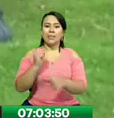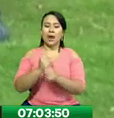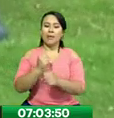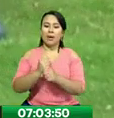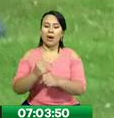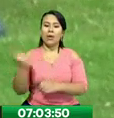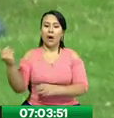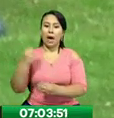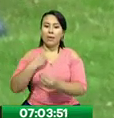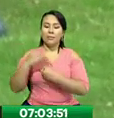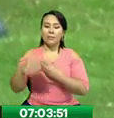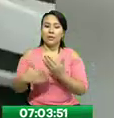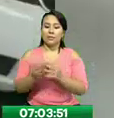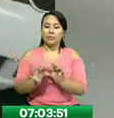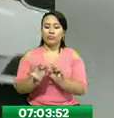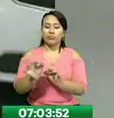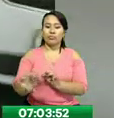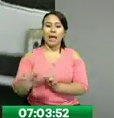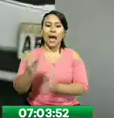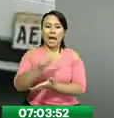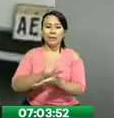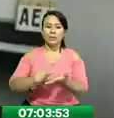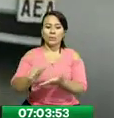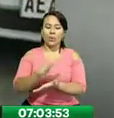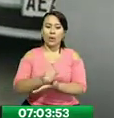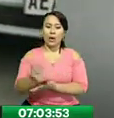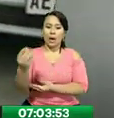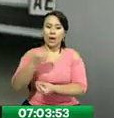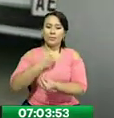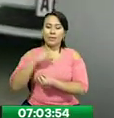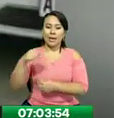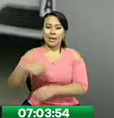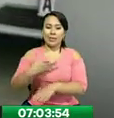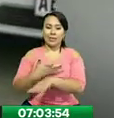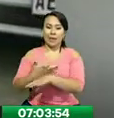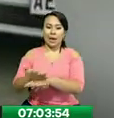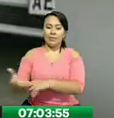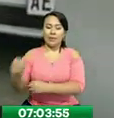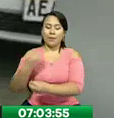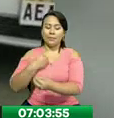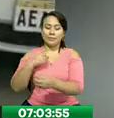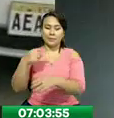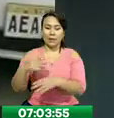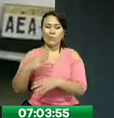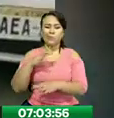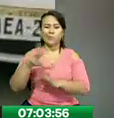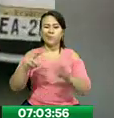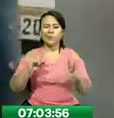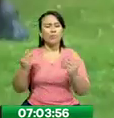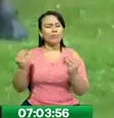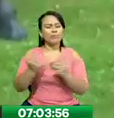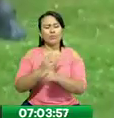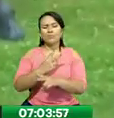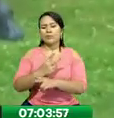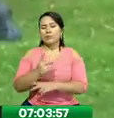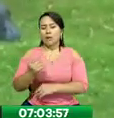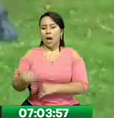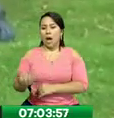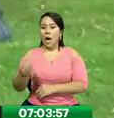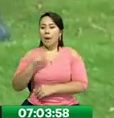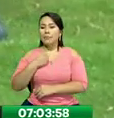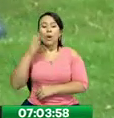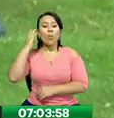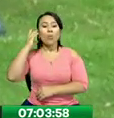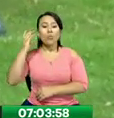cumple la institución policial en la capital azuaya frente a la arremetida que en estos últimos tiempos la delincuencia quiere hacer de las suyas en la otrora tranquila urbe